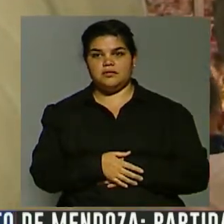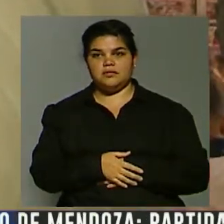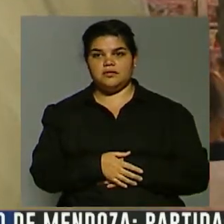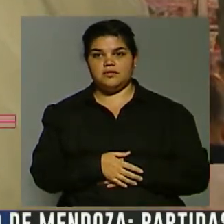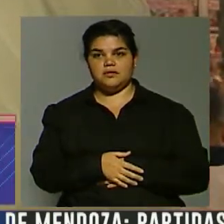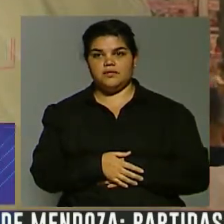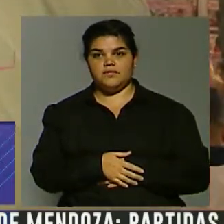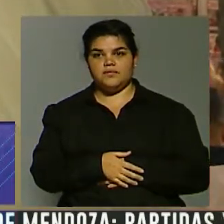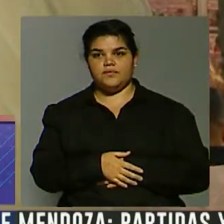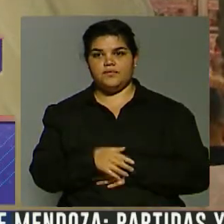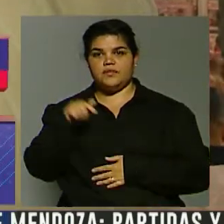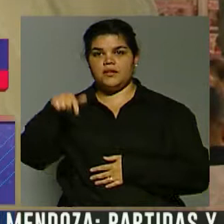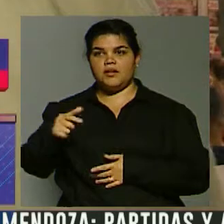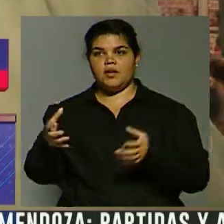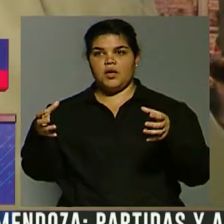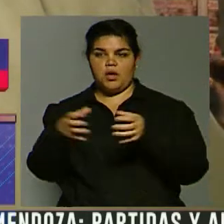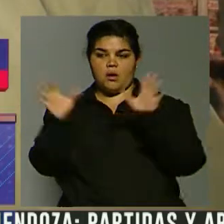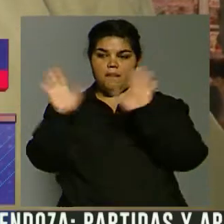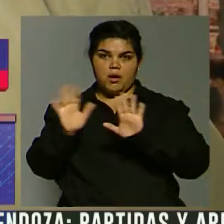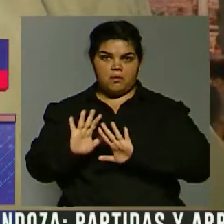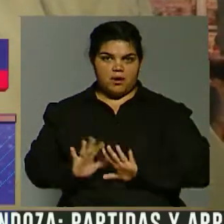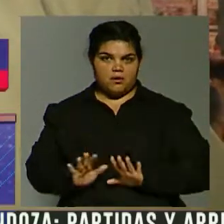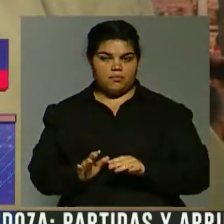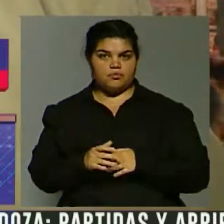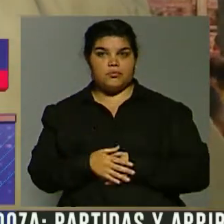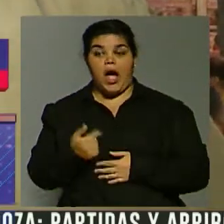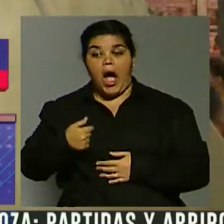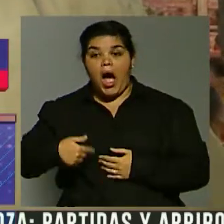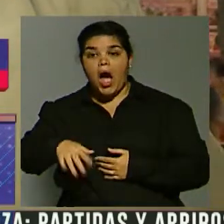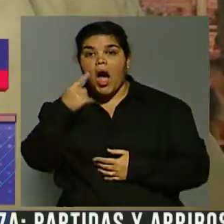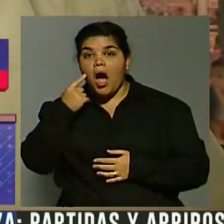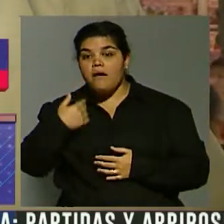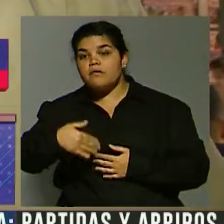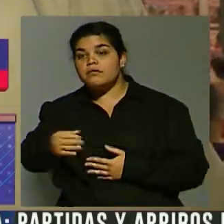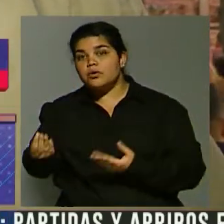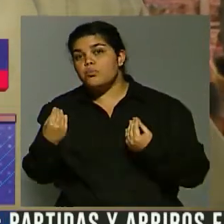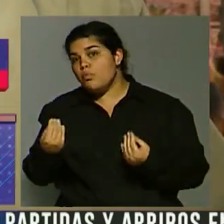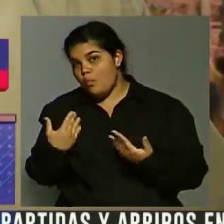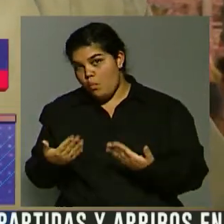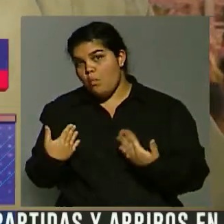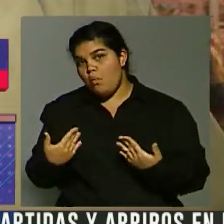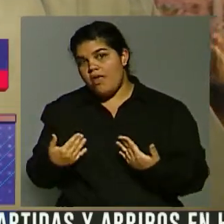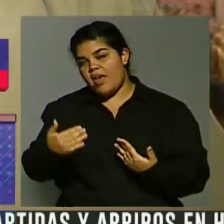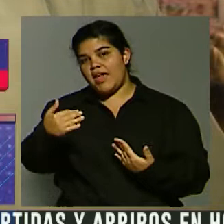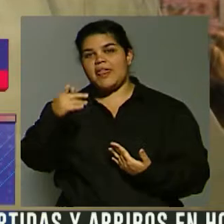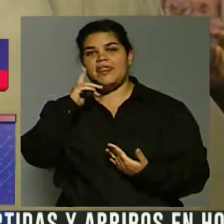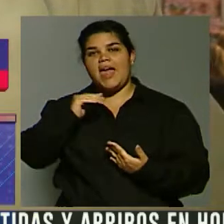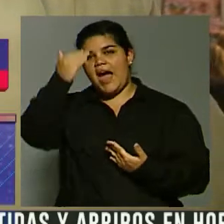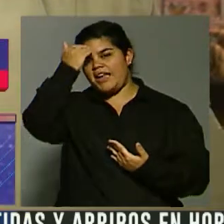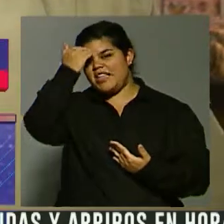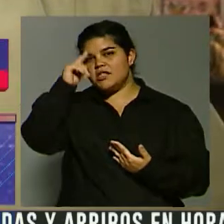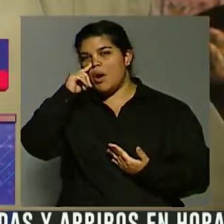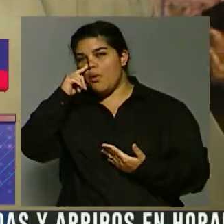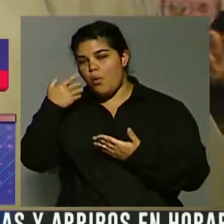Estamos en la organización, en plena organización, estamos viendo si lo podemos lanzar en la primera quincena a partir del 15 de